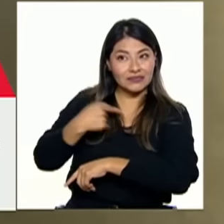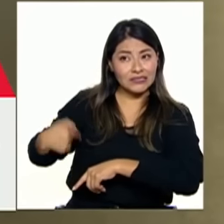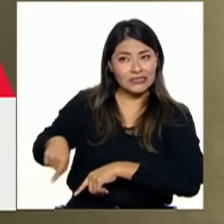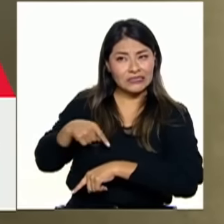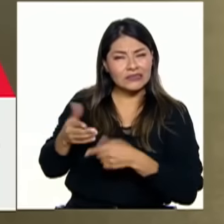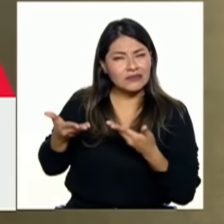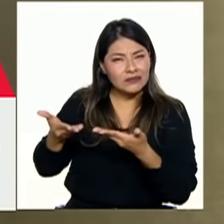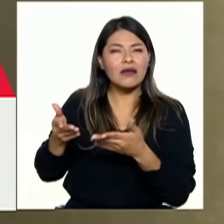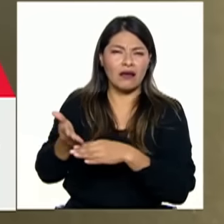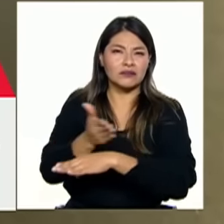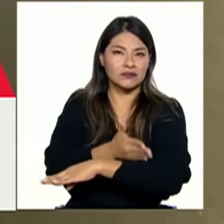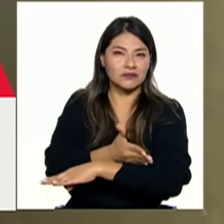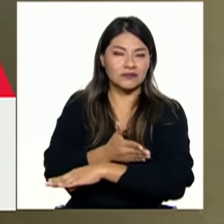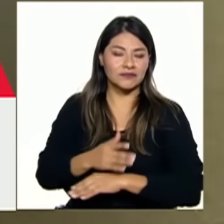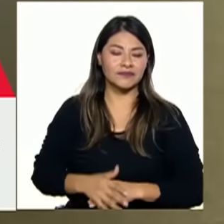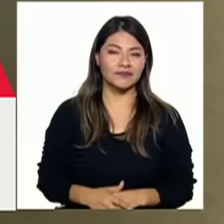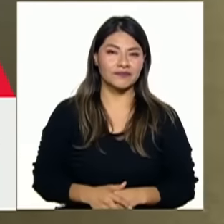Señores ministros,